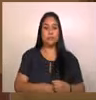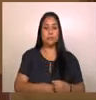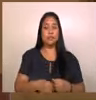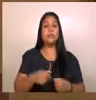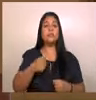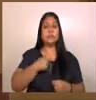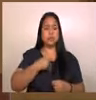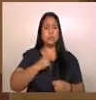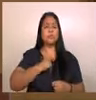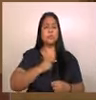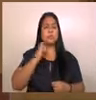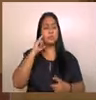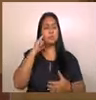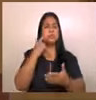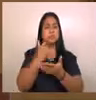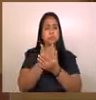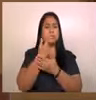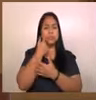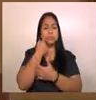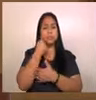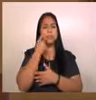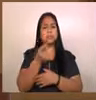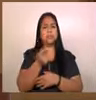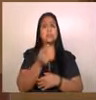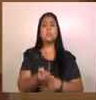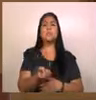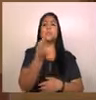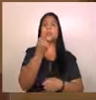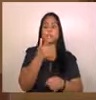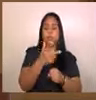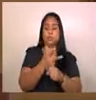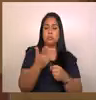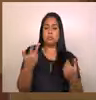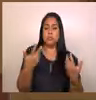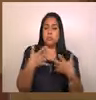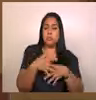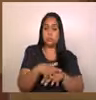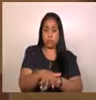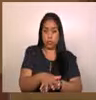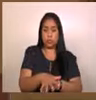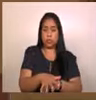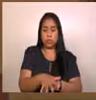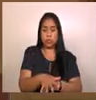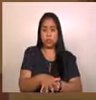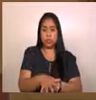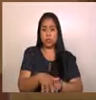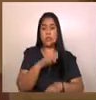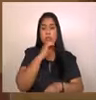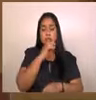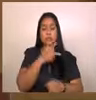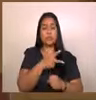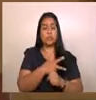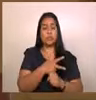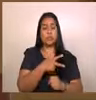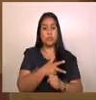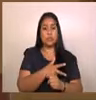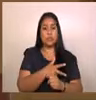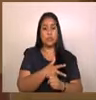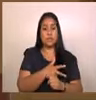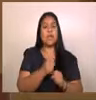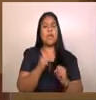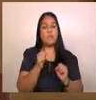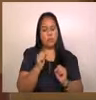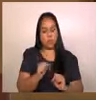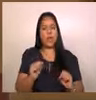Soy fiel creyente que una Guatemala incluyente es una Guatemala que